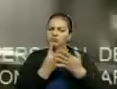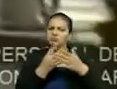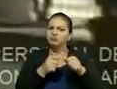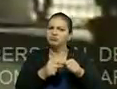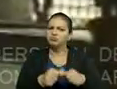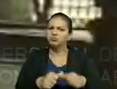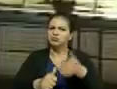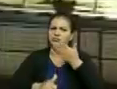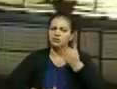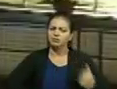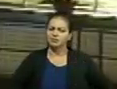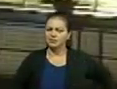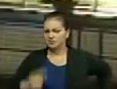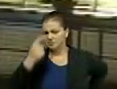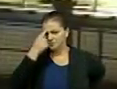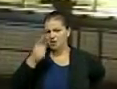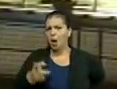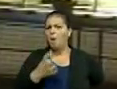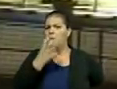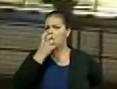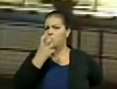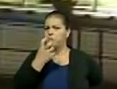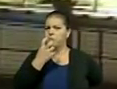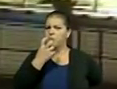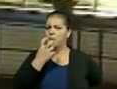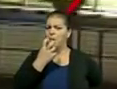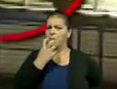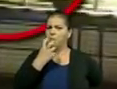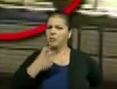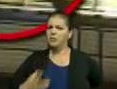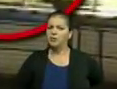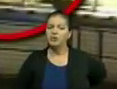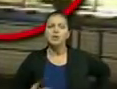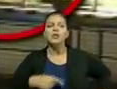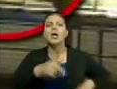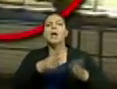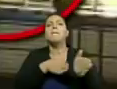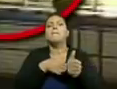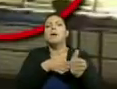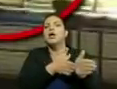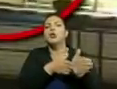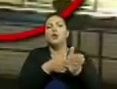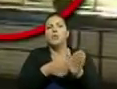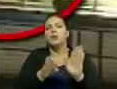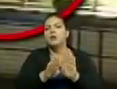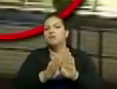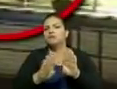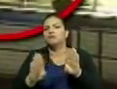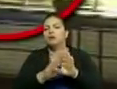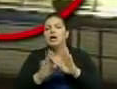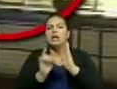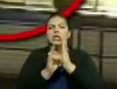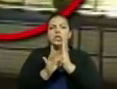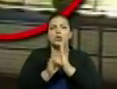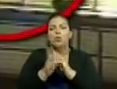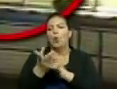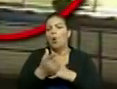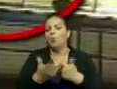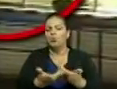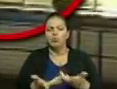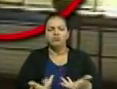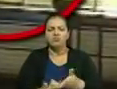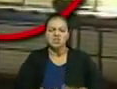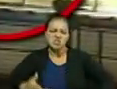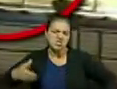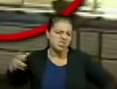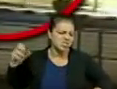¿Qué culpa tiene la Metrovía o tienen esos vidrios? ¿O qué culpa tiene un local de ventas de cualquier producto? ¿O qué culpa